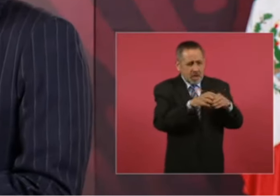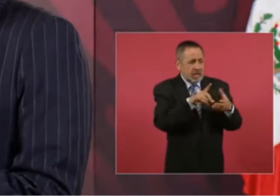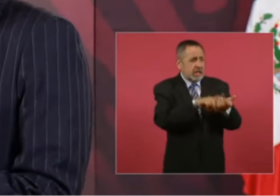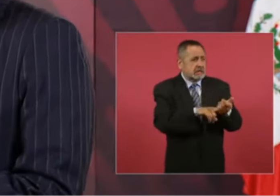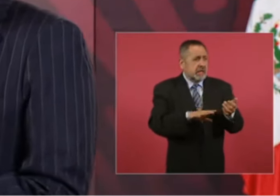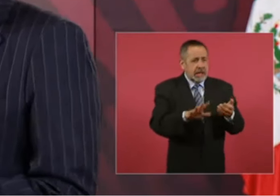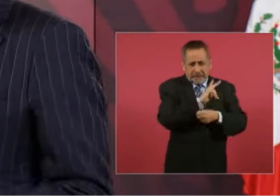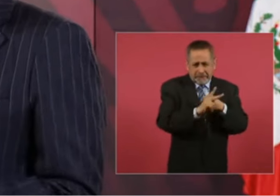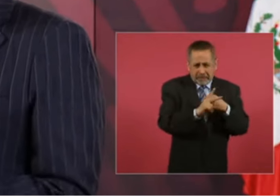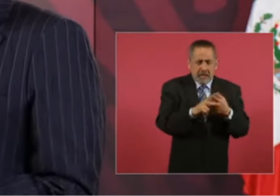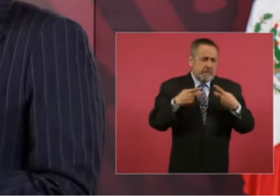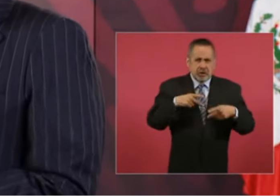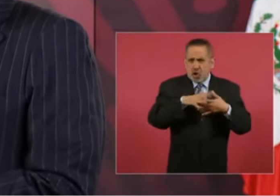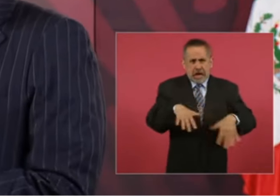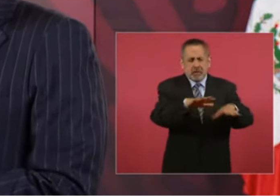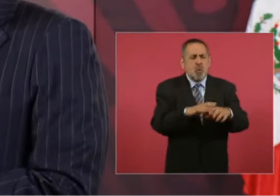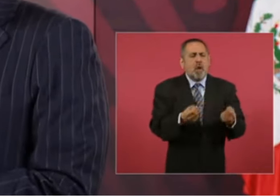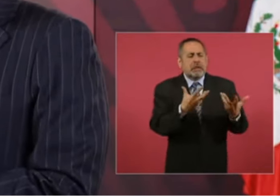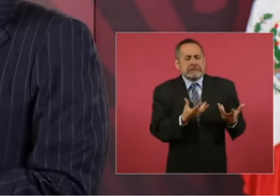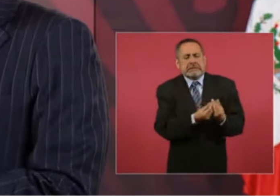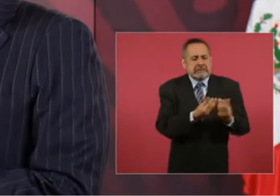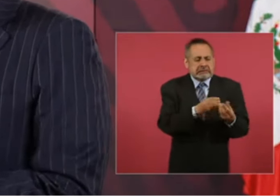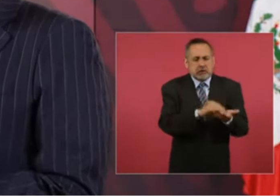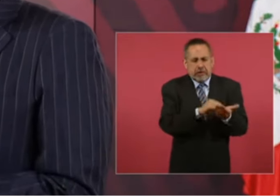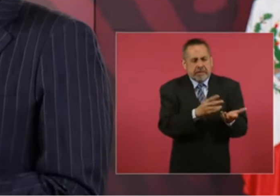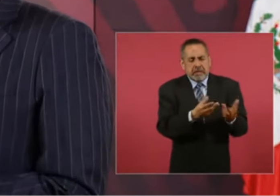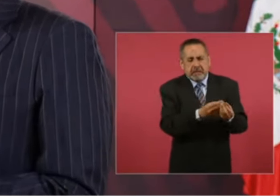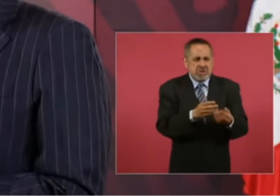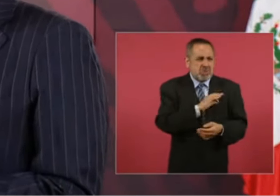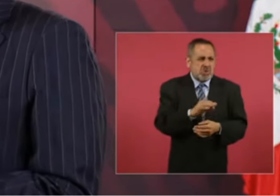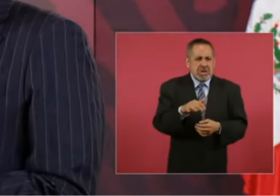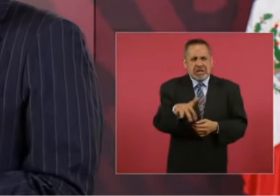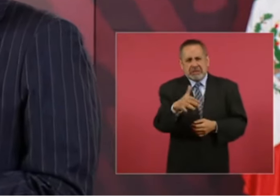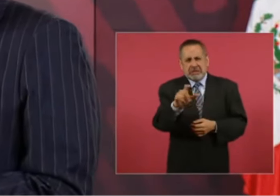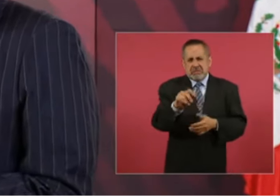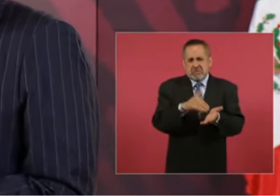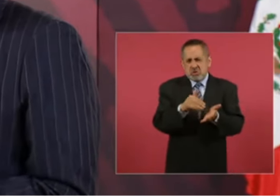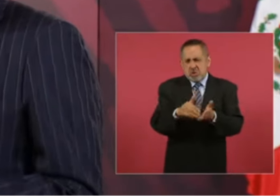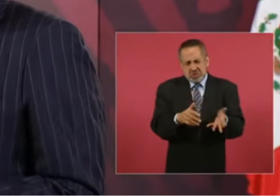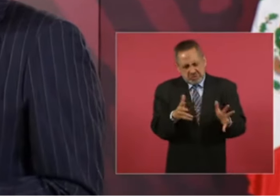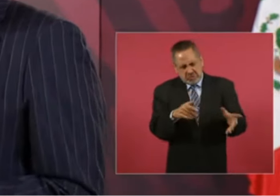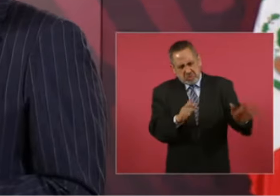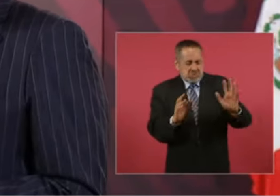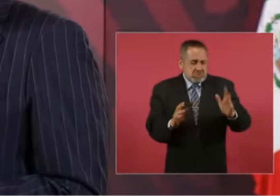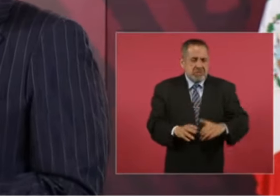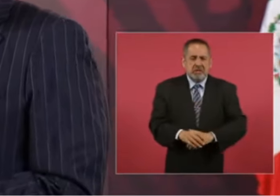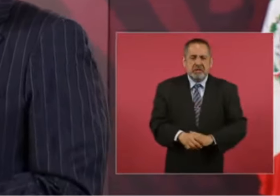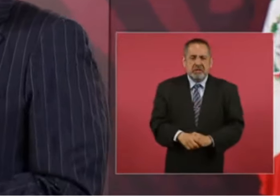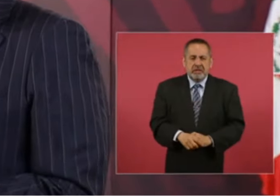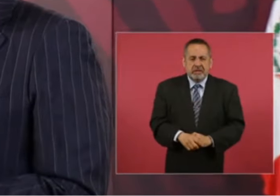existen en nuestro país? ¿Ciudadanos? ¿Ciudadanos? Como 15 o 20 millones.